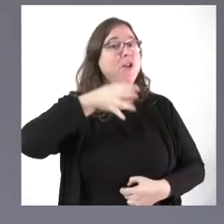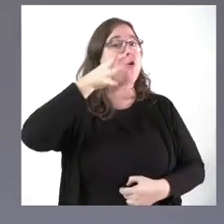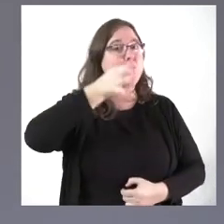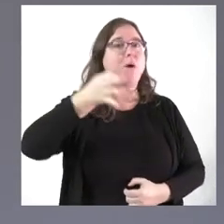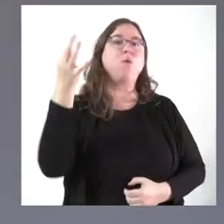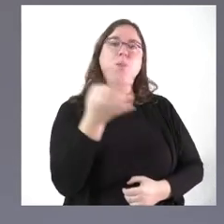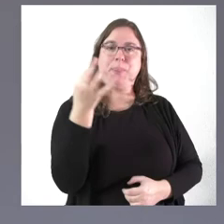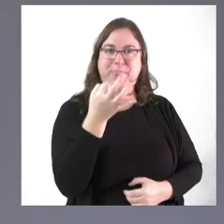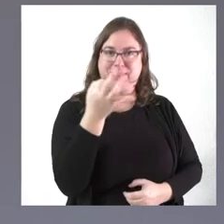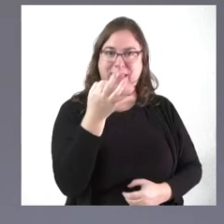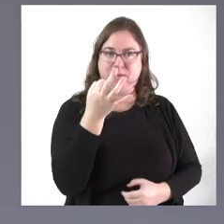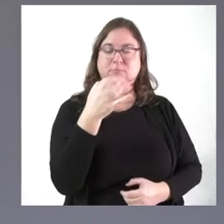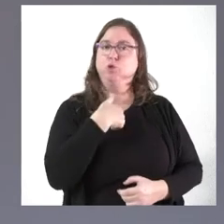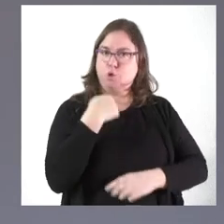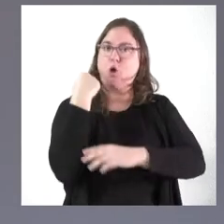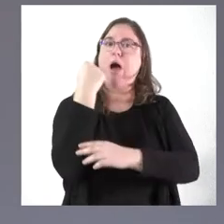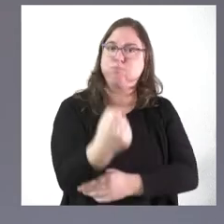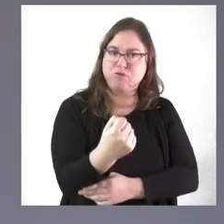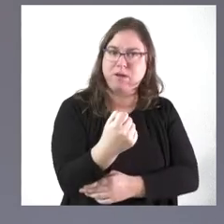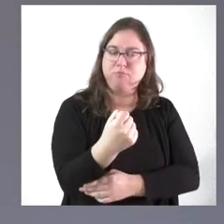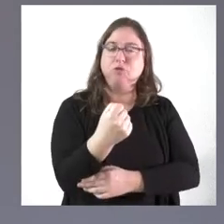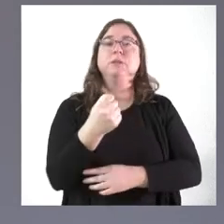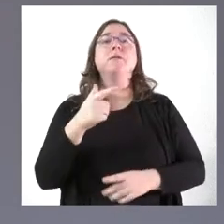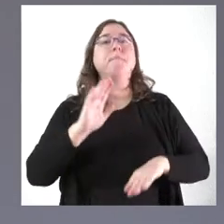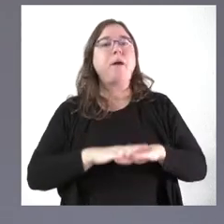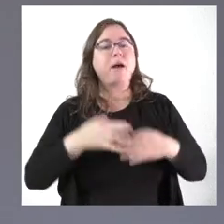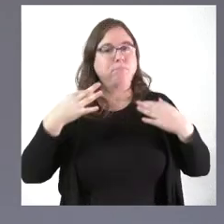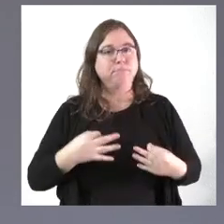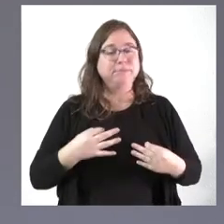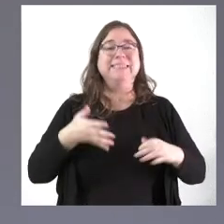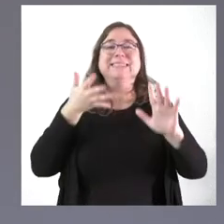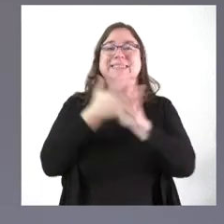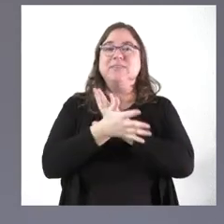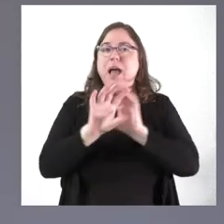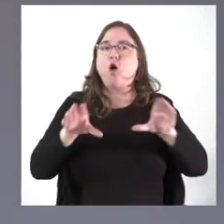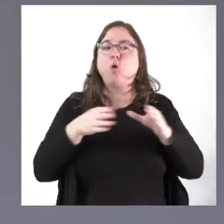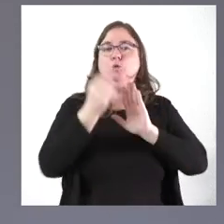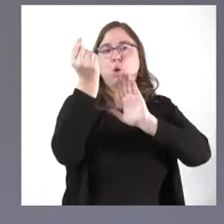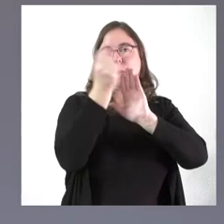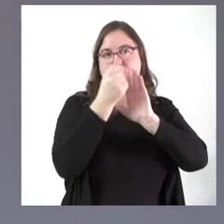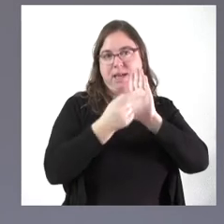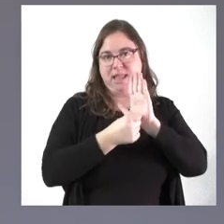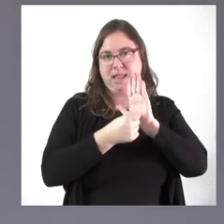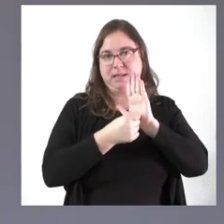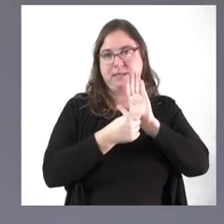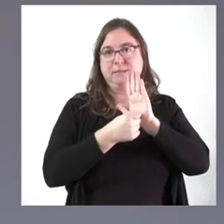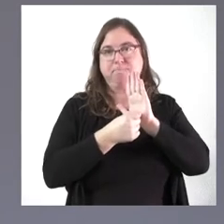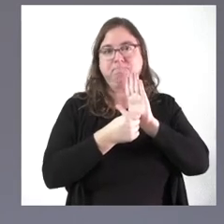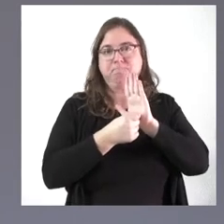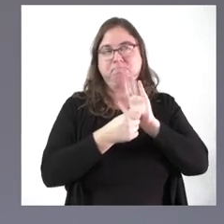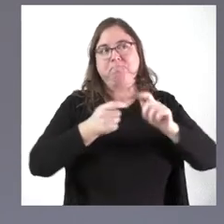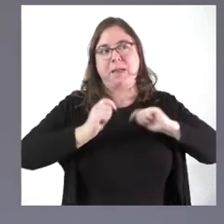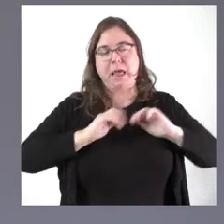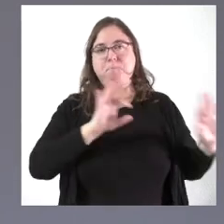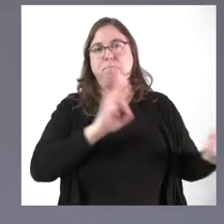de tener y que nosotros vamos a apoyar técnica y económicamente para que lo tengan por tanto es un conjunto de medidas que pretenden estemos más